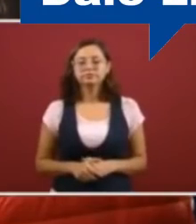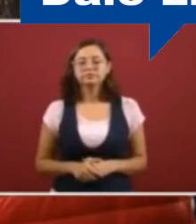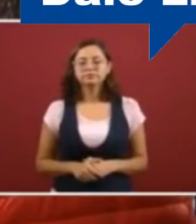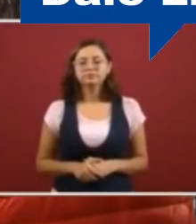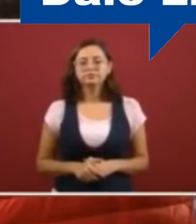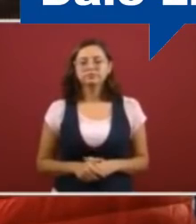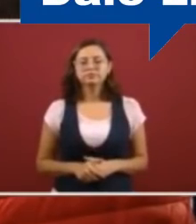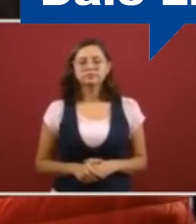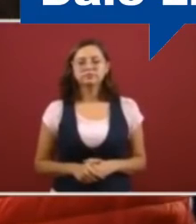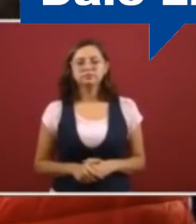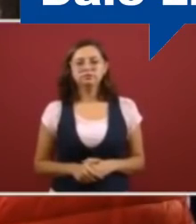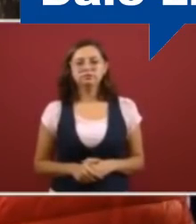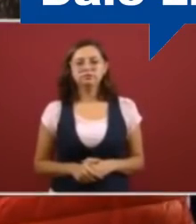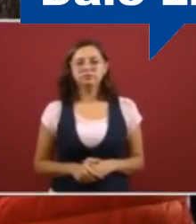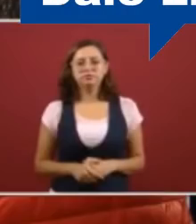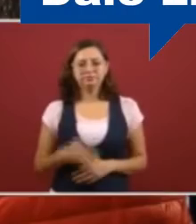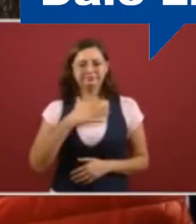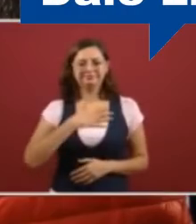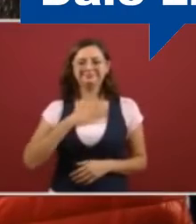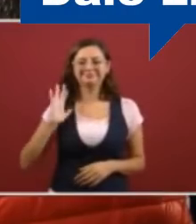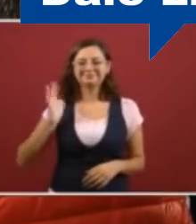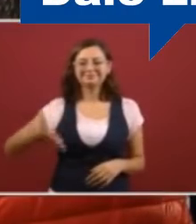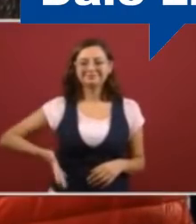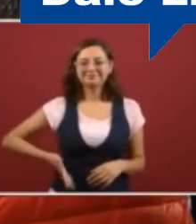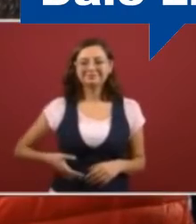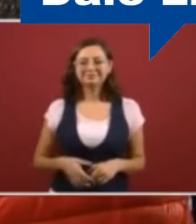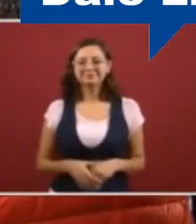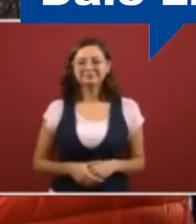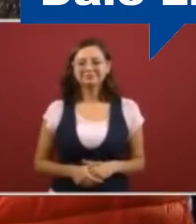el pack del pp es un orgullo me lo contó